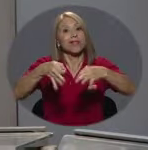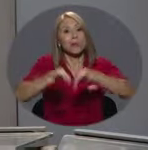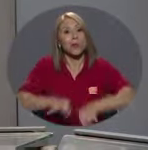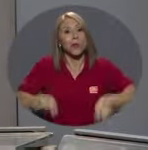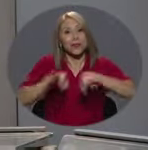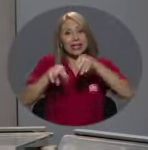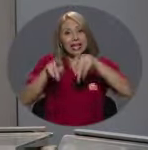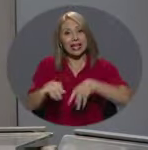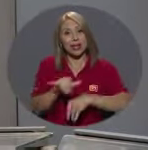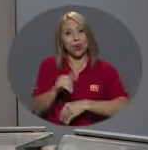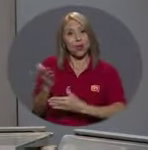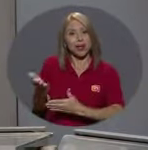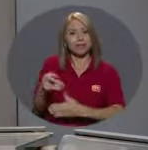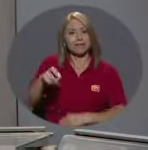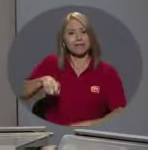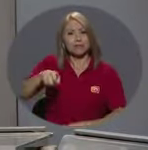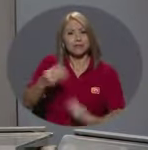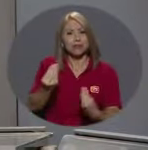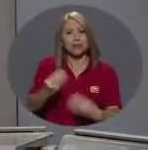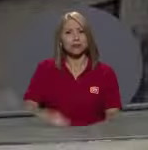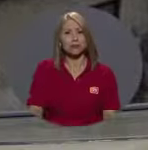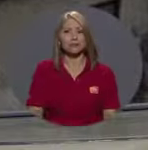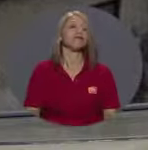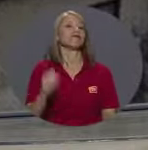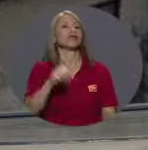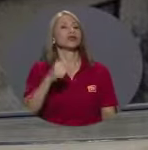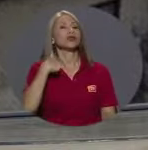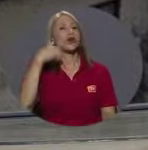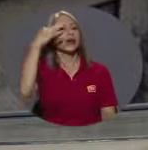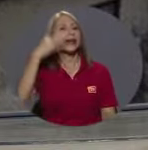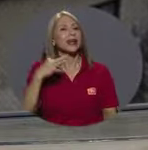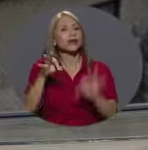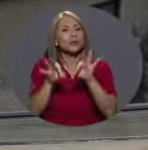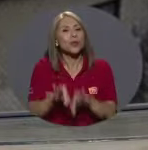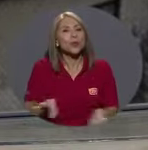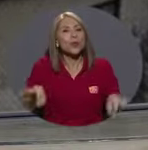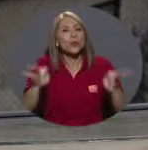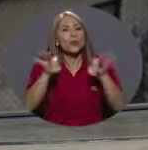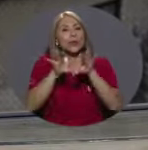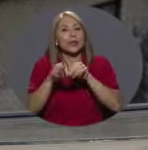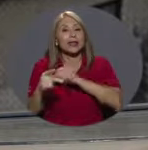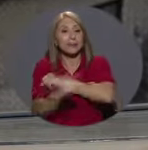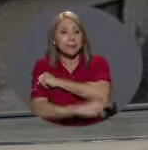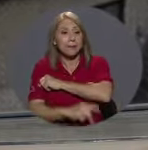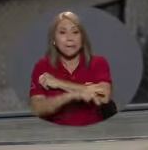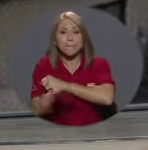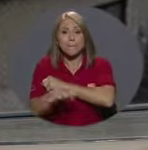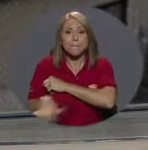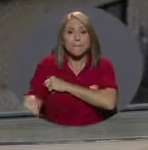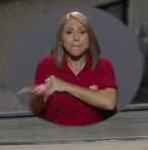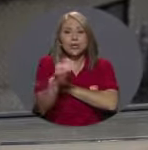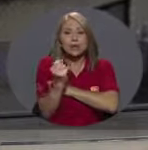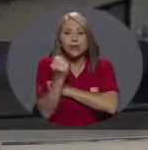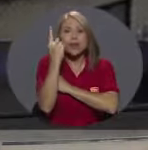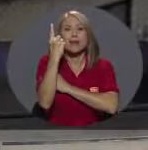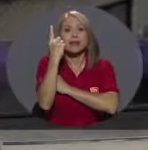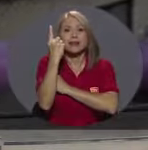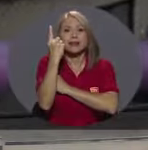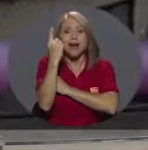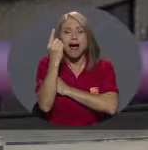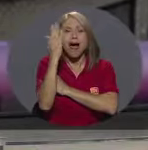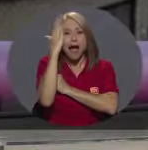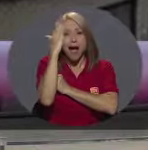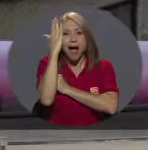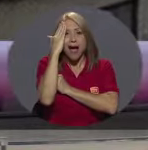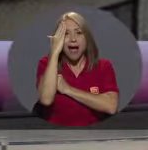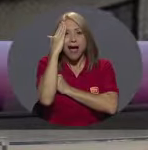él que tiene tanta necesidad. Yo creo que es muy importante que el país comprenda y que quede muy